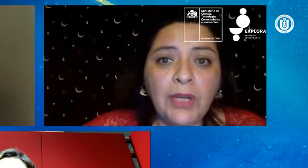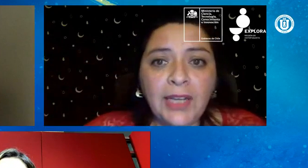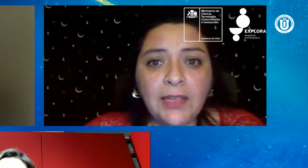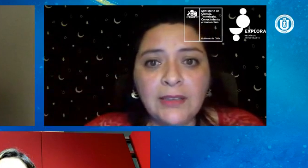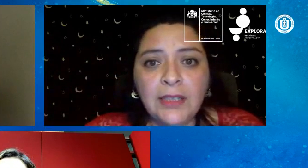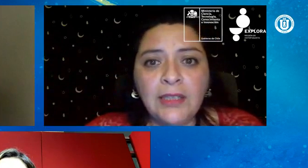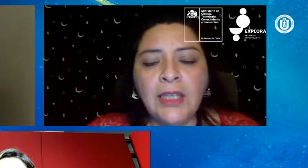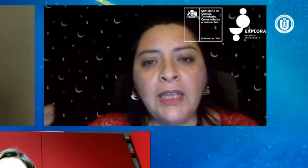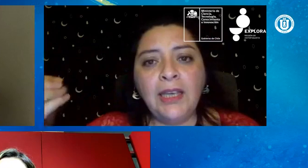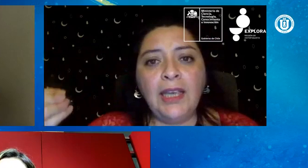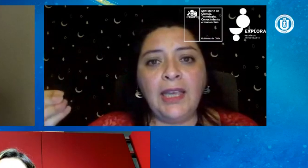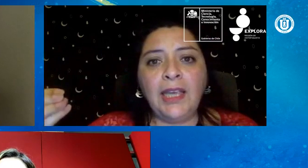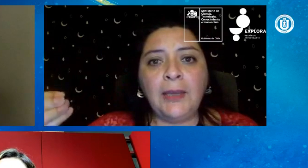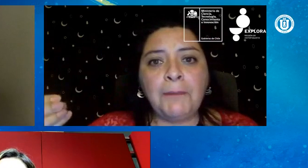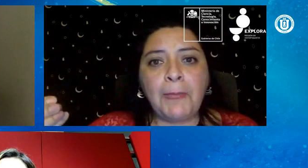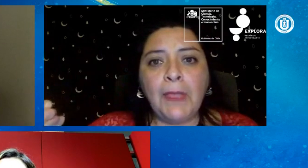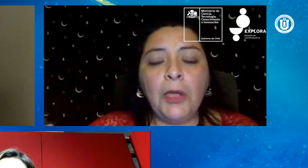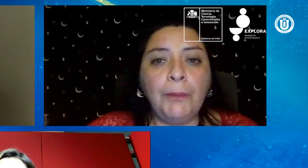formando a la gente,